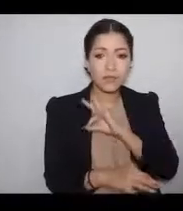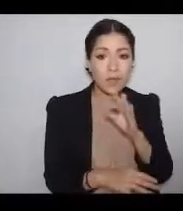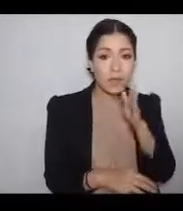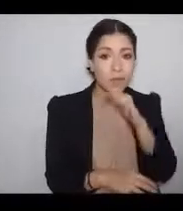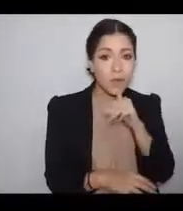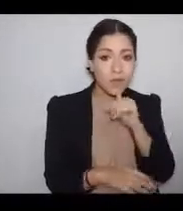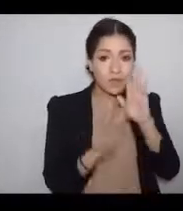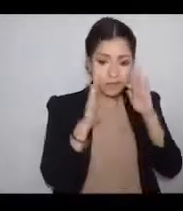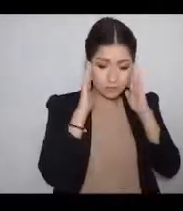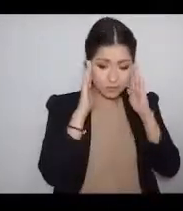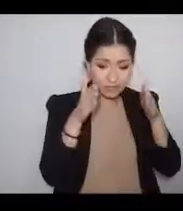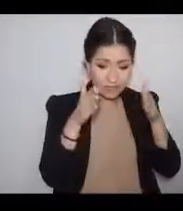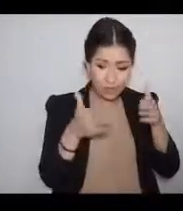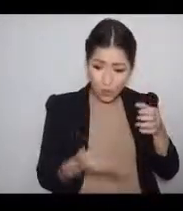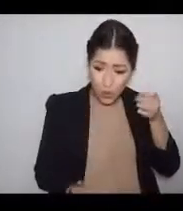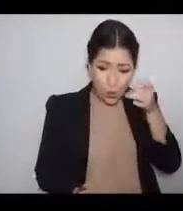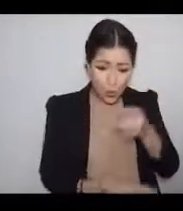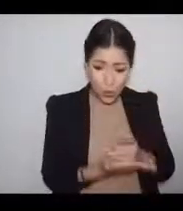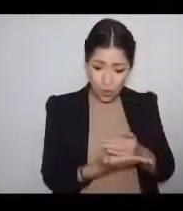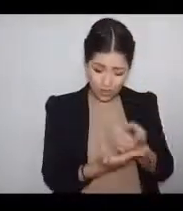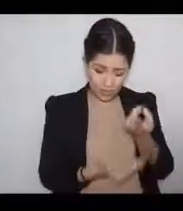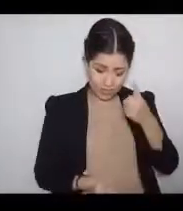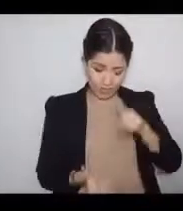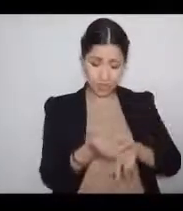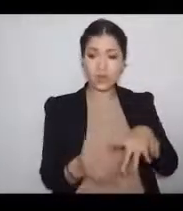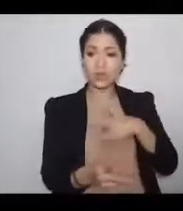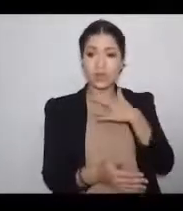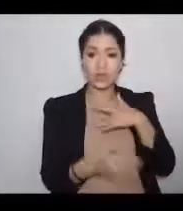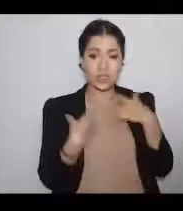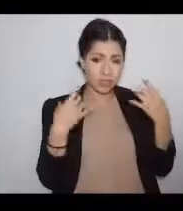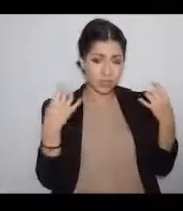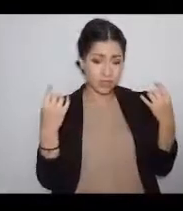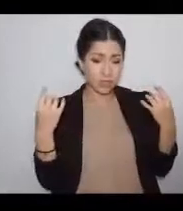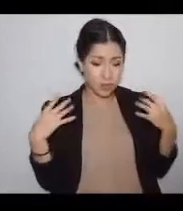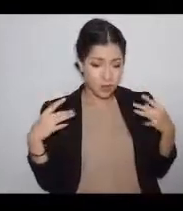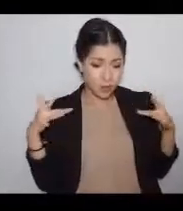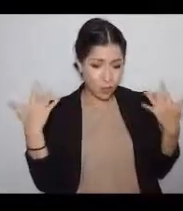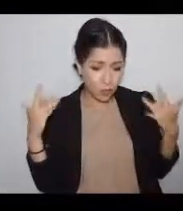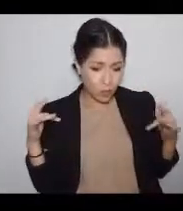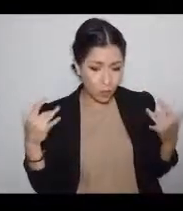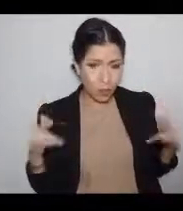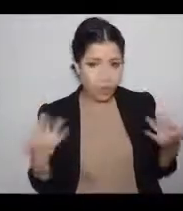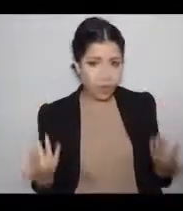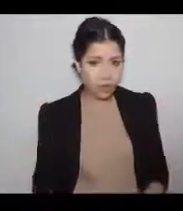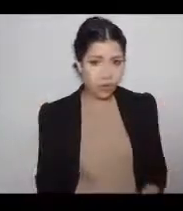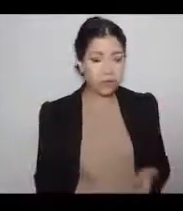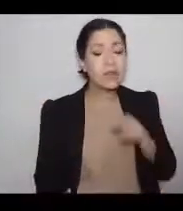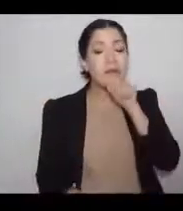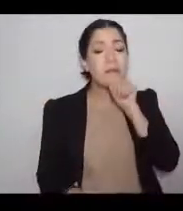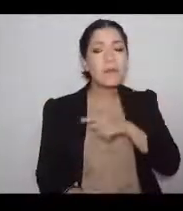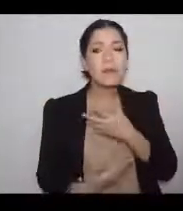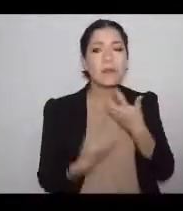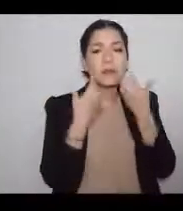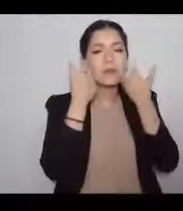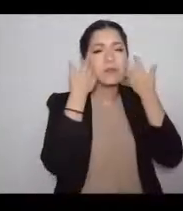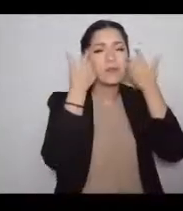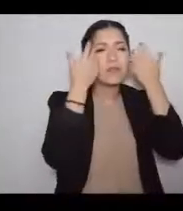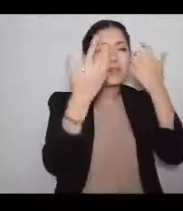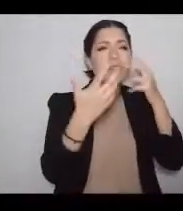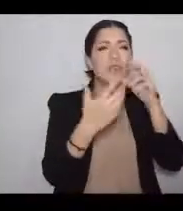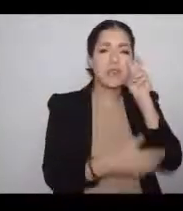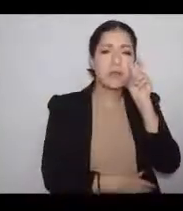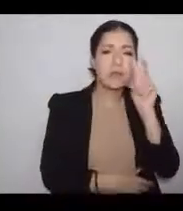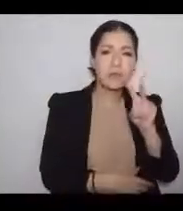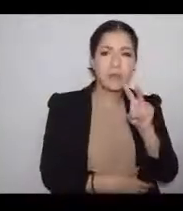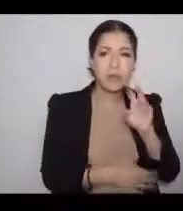su puto dolor. Se marea, tiene náuseas, trata de fijar la vista en un